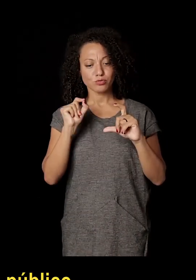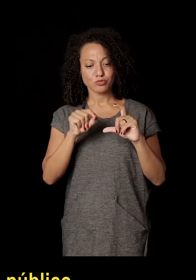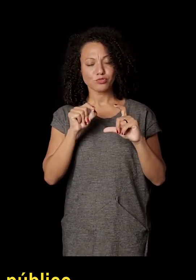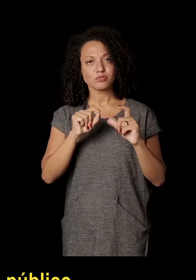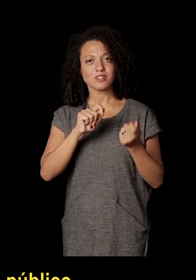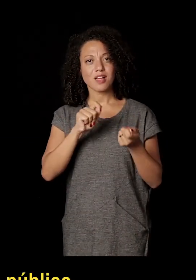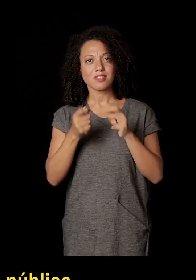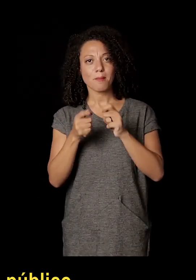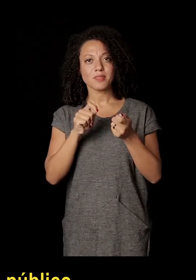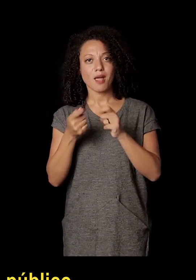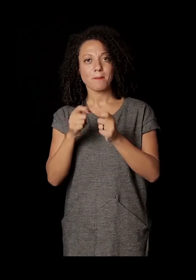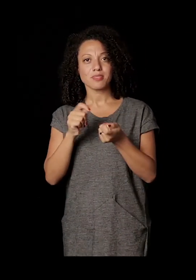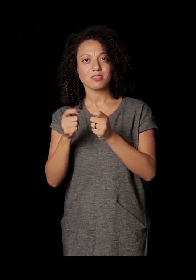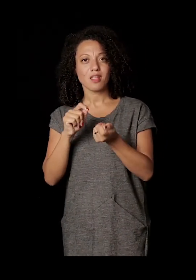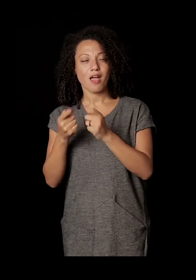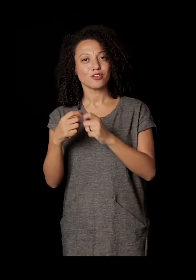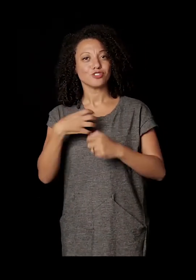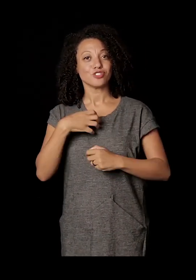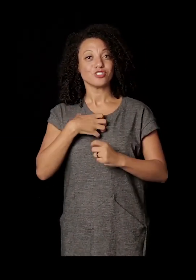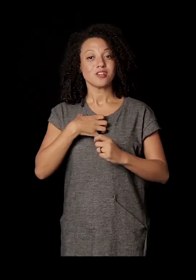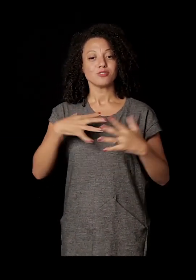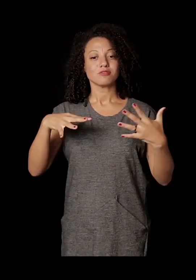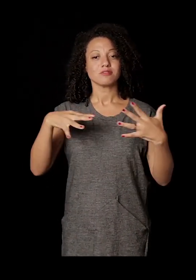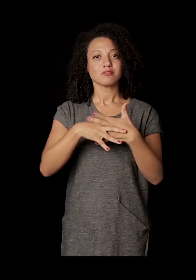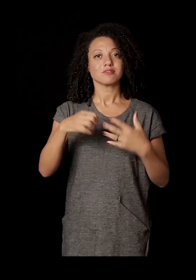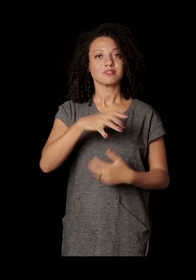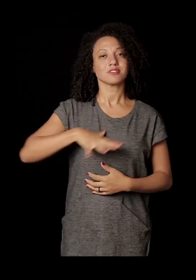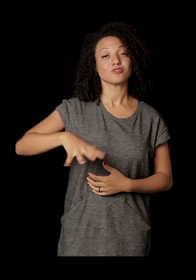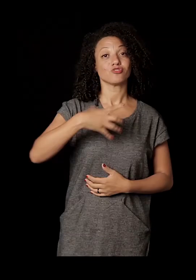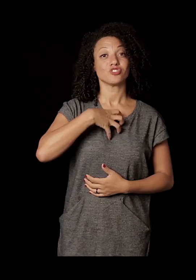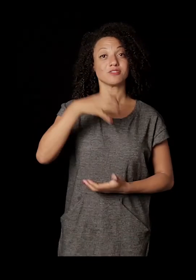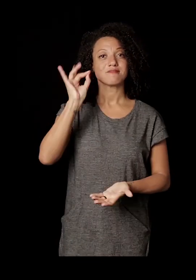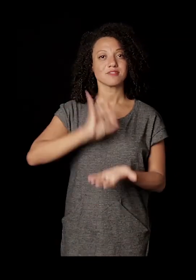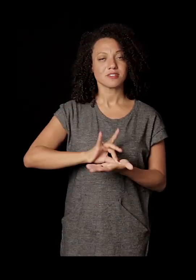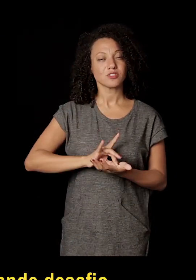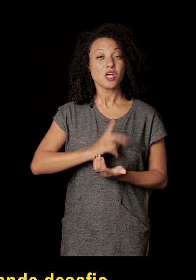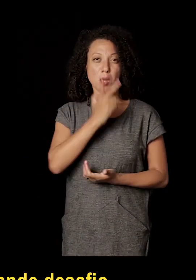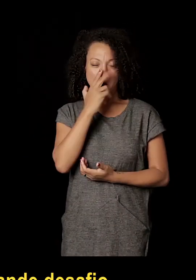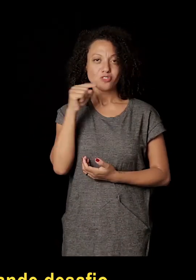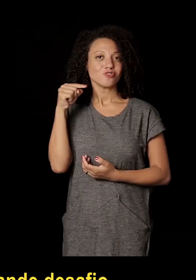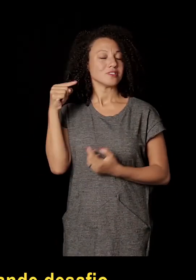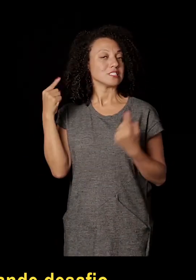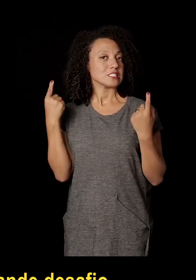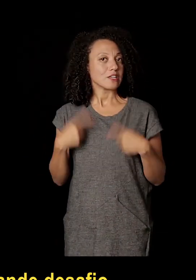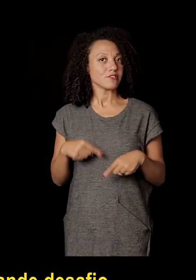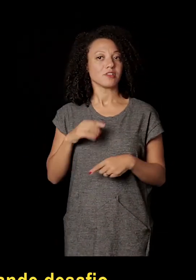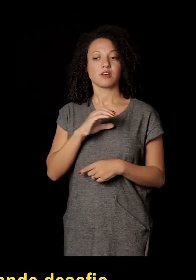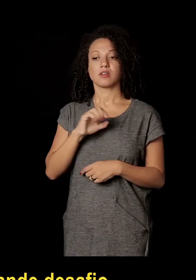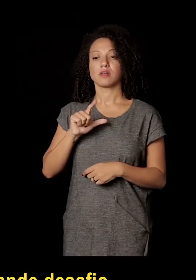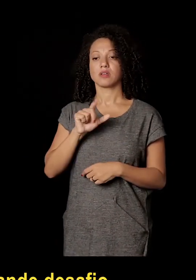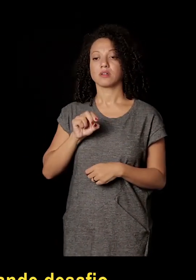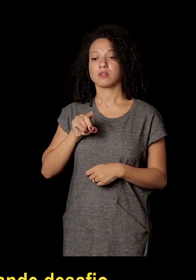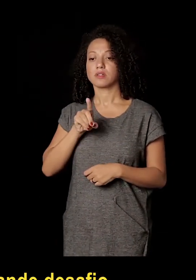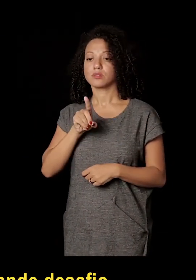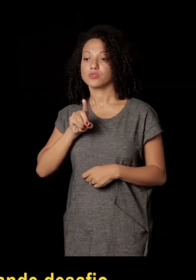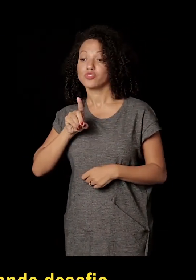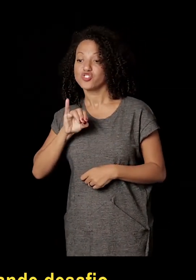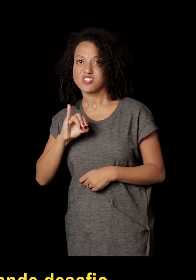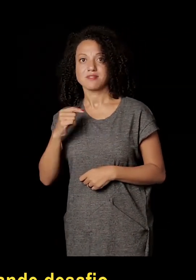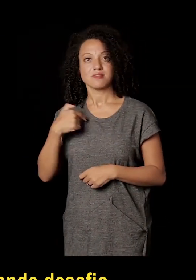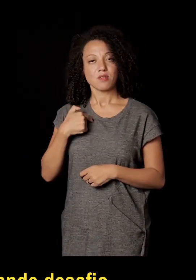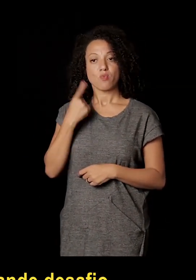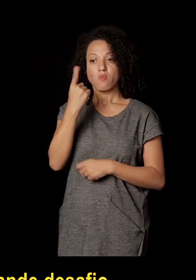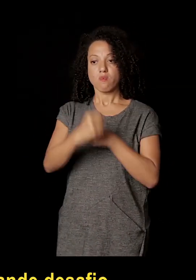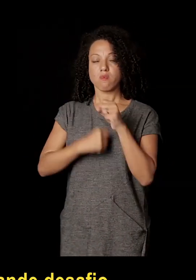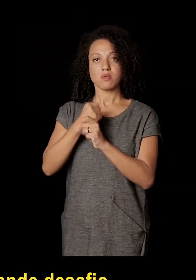la fotografía se puede atar a los temas ciudadanos de una manera muy concreta. Y creo que ese ha sido el gran reto que hemos tenido